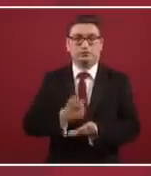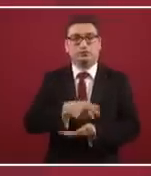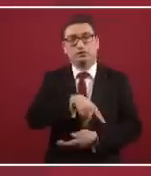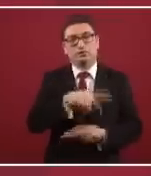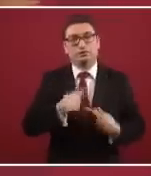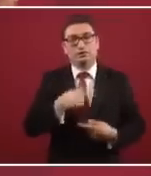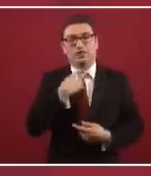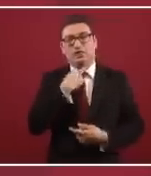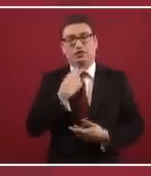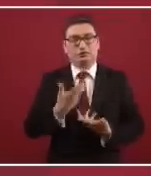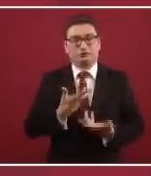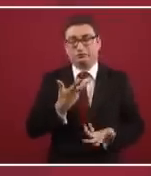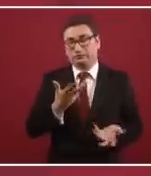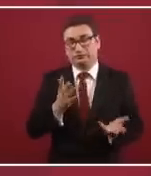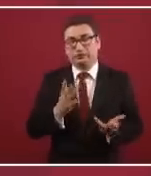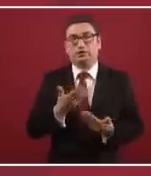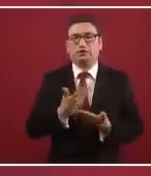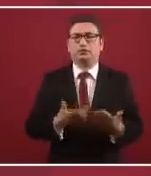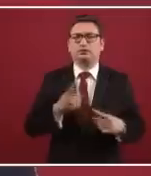¿Cuál es la diferencia ahora?